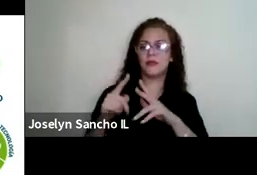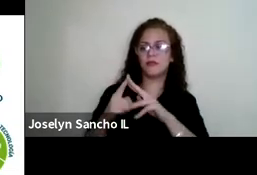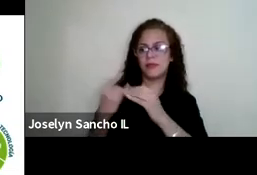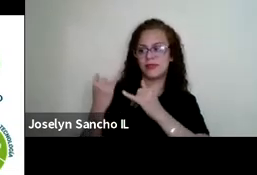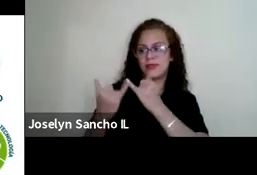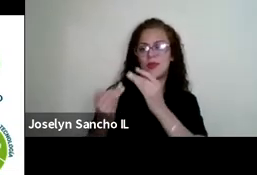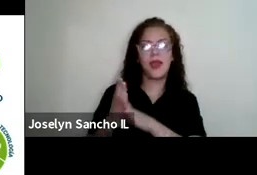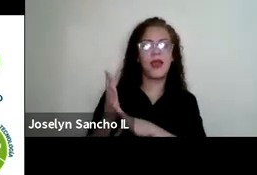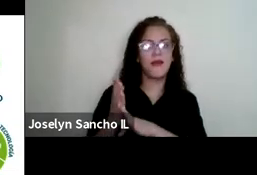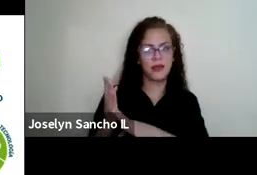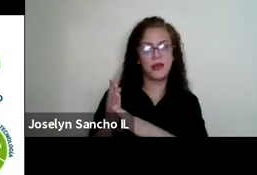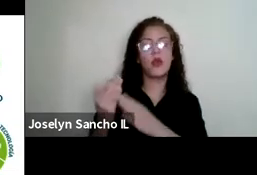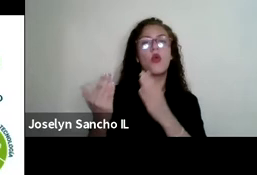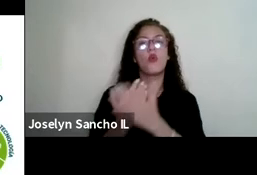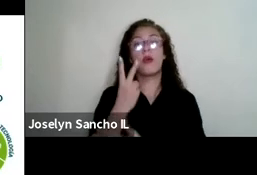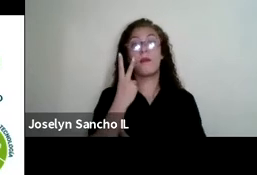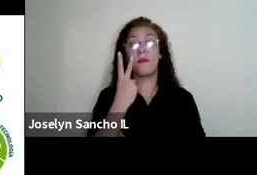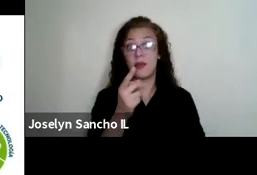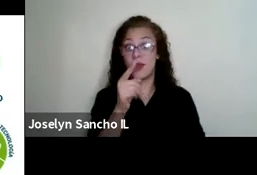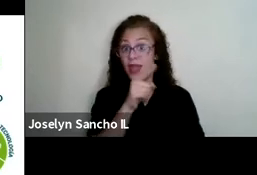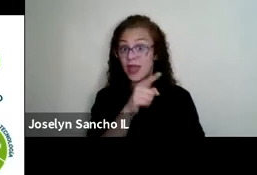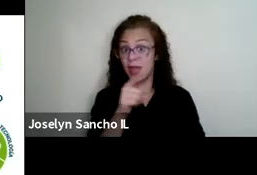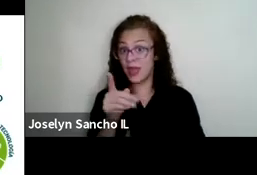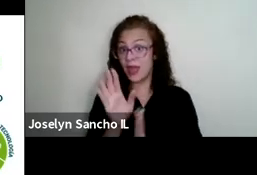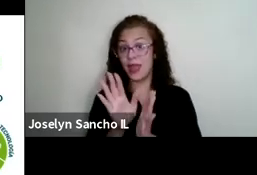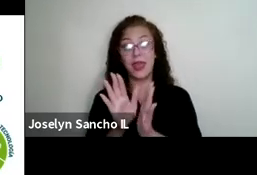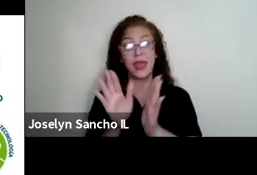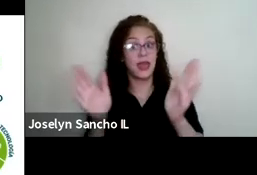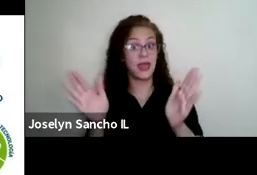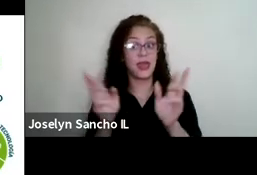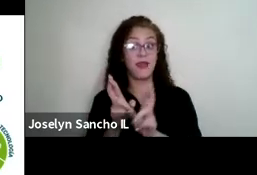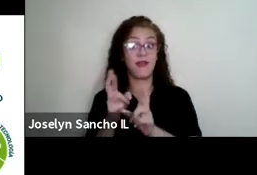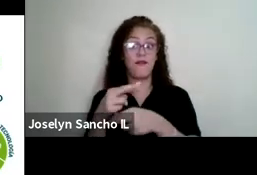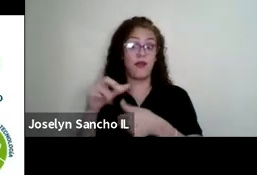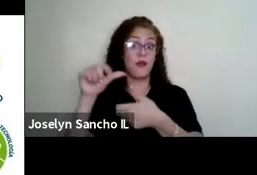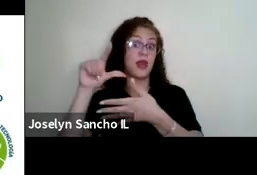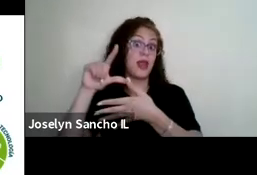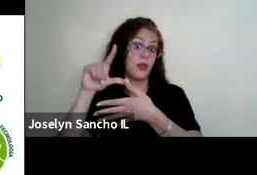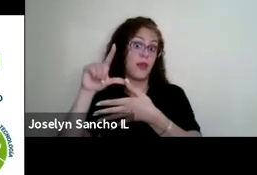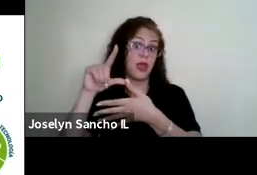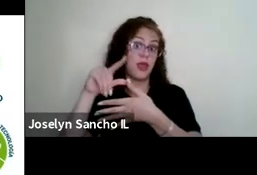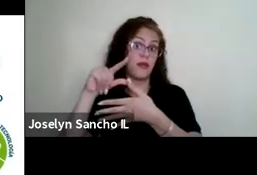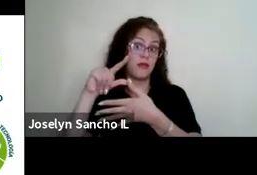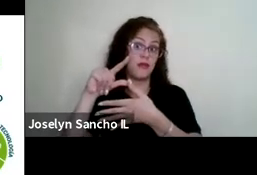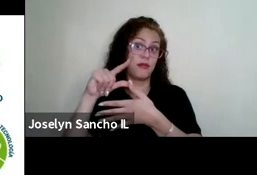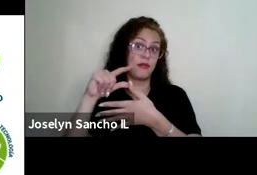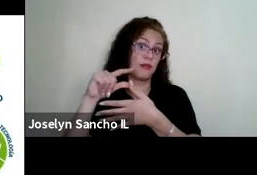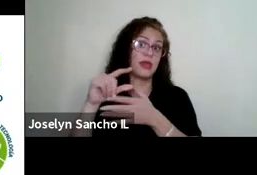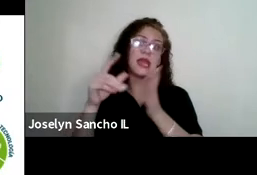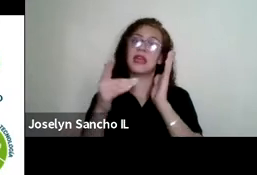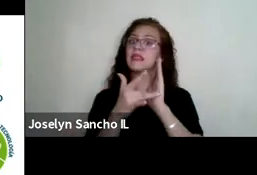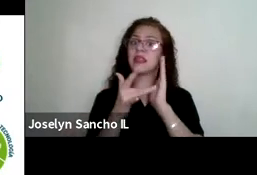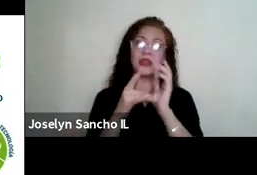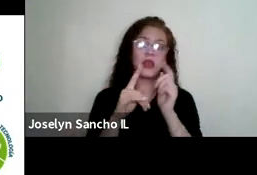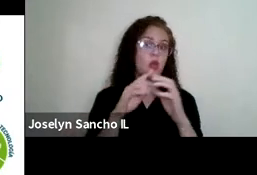carreras. Nuevamente vemos que aquí en general, en la región latinoamericana, ni en tecnologías